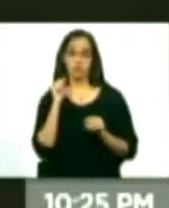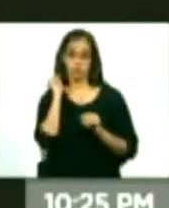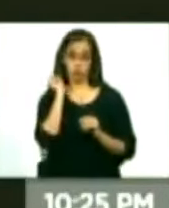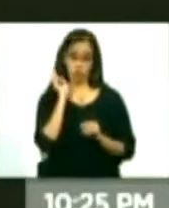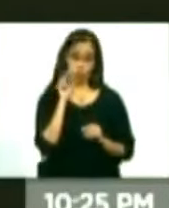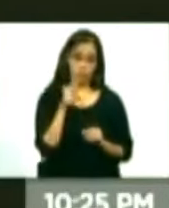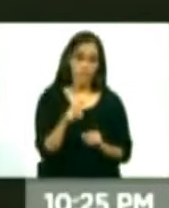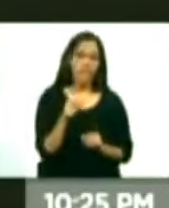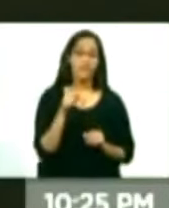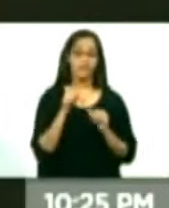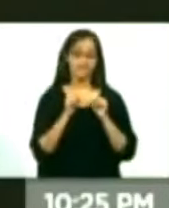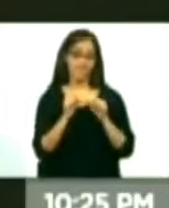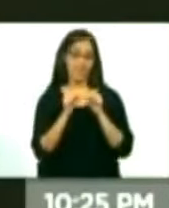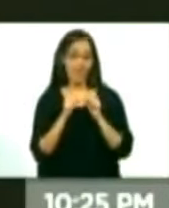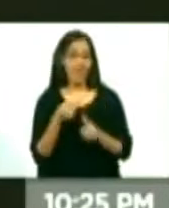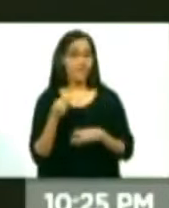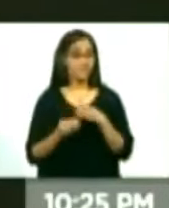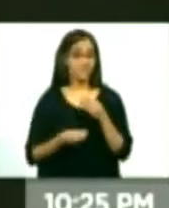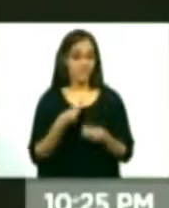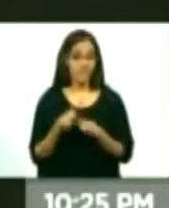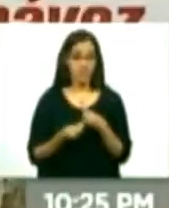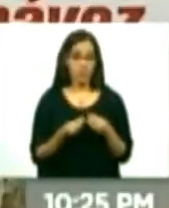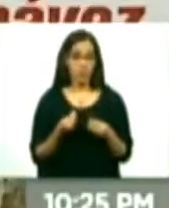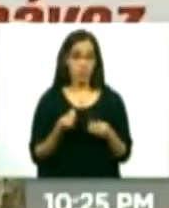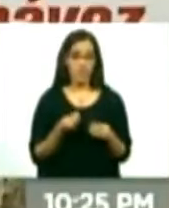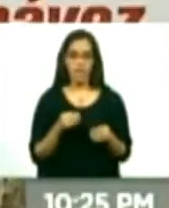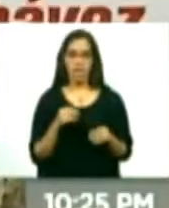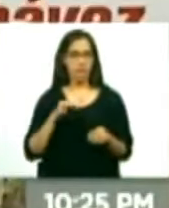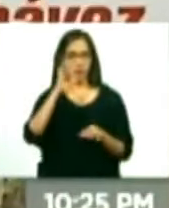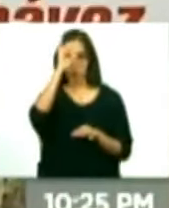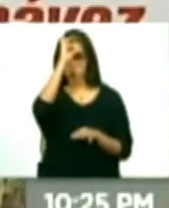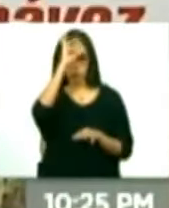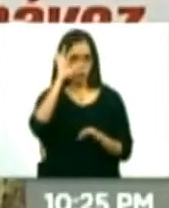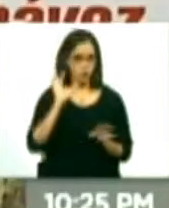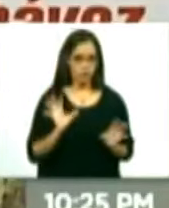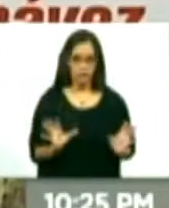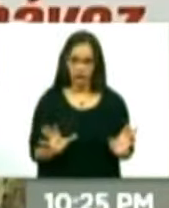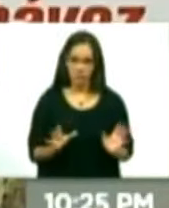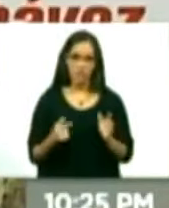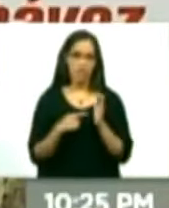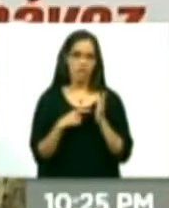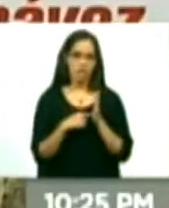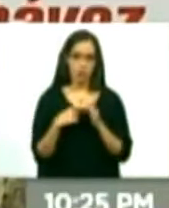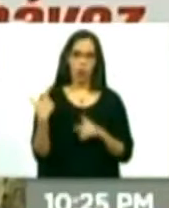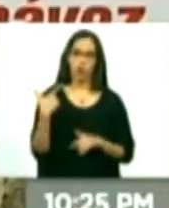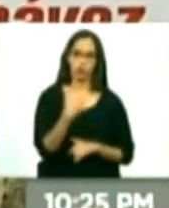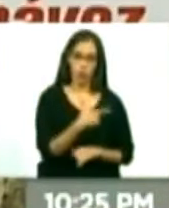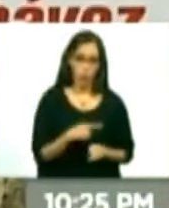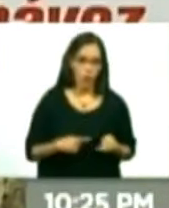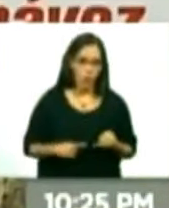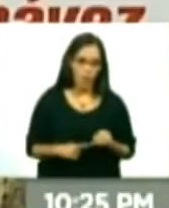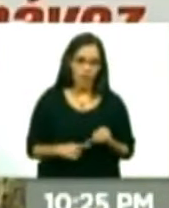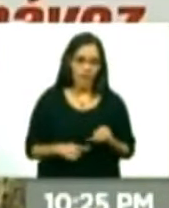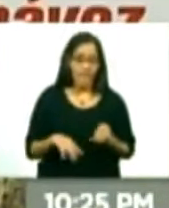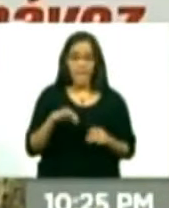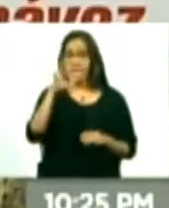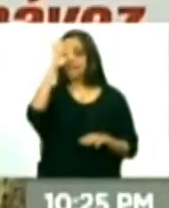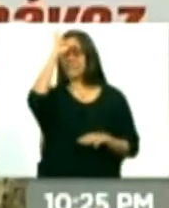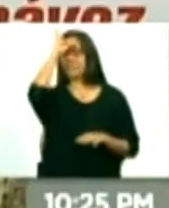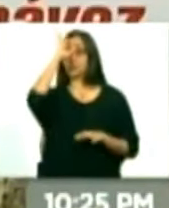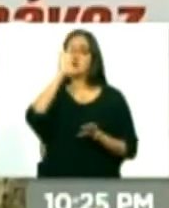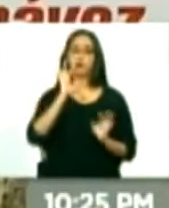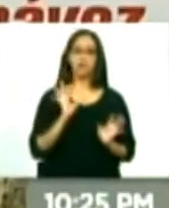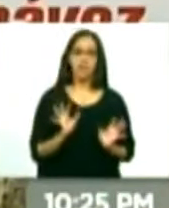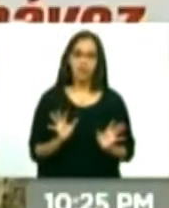seguir haciéndose el que no se da cuenta que alquilaron un autobús, el que no se da cuenta que le